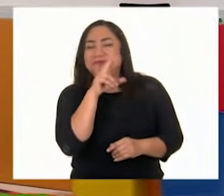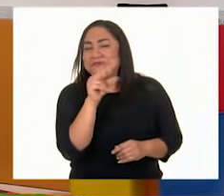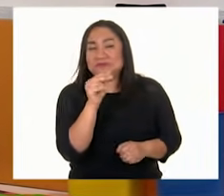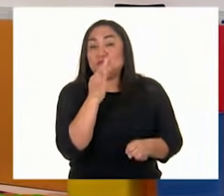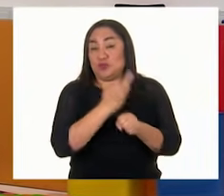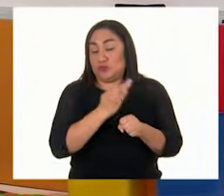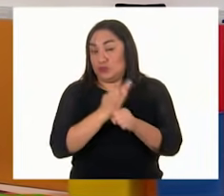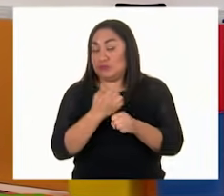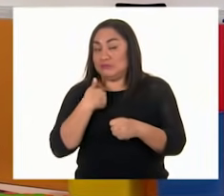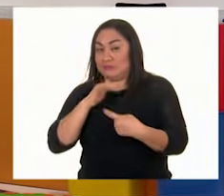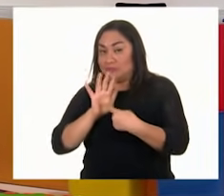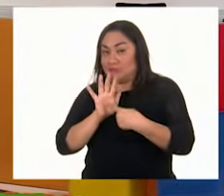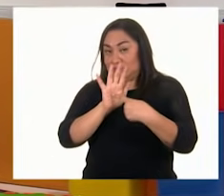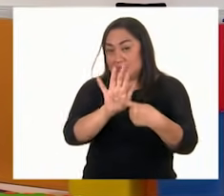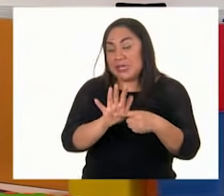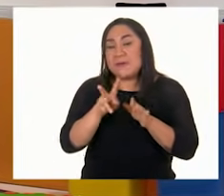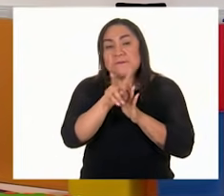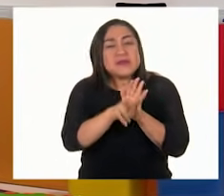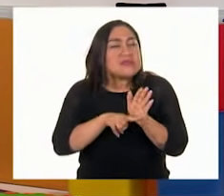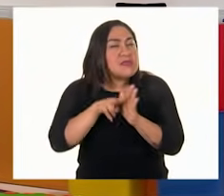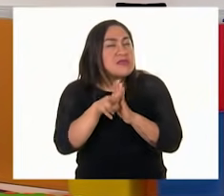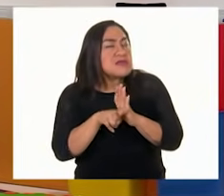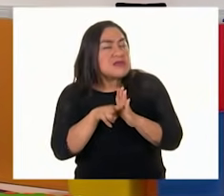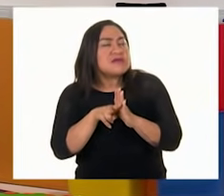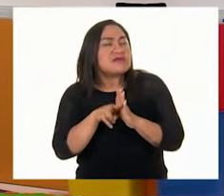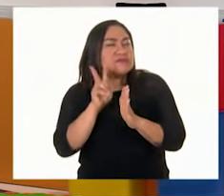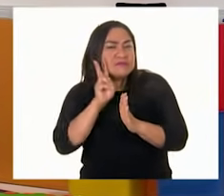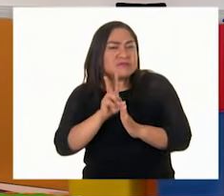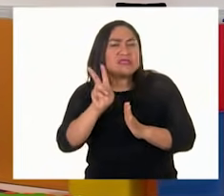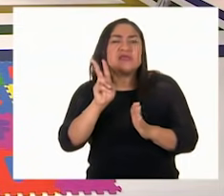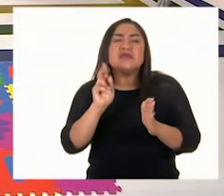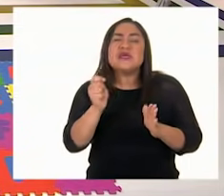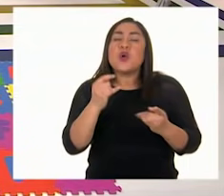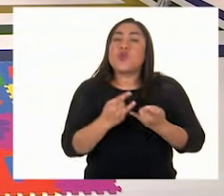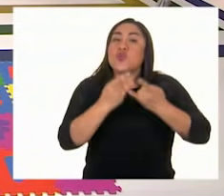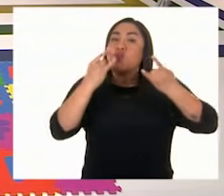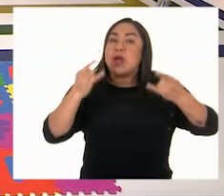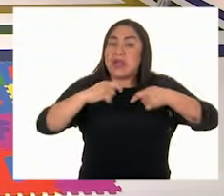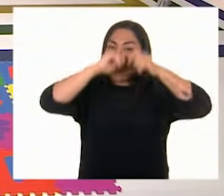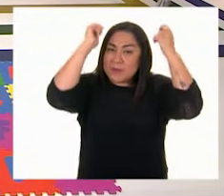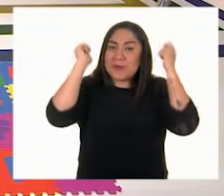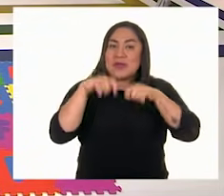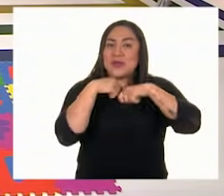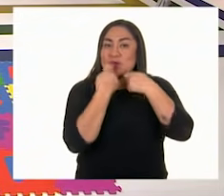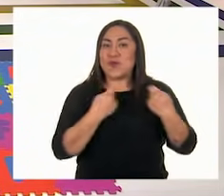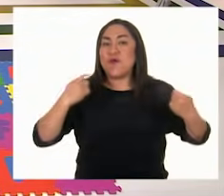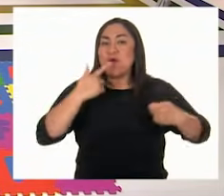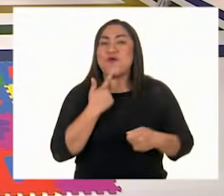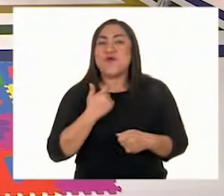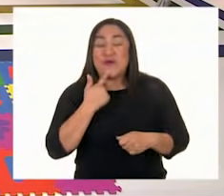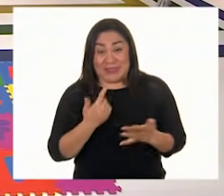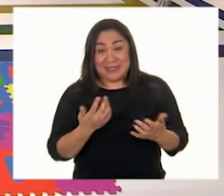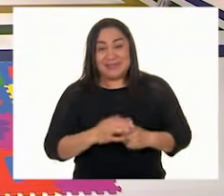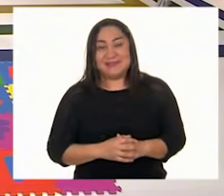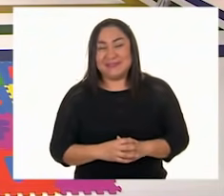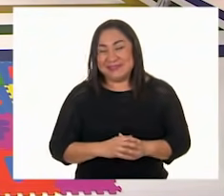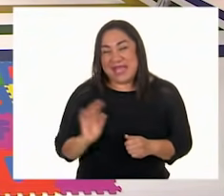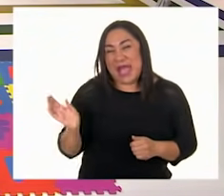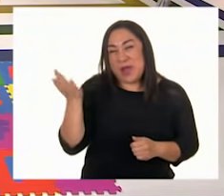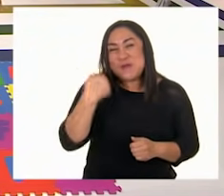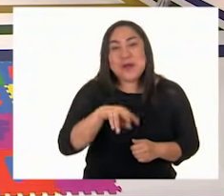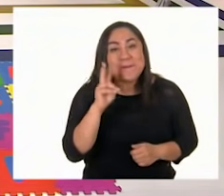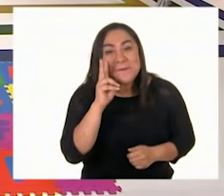donde se muestra el cuento de Caperucita Roja. ¡Sí! Vamos a verlo. A ver, venga. Vamos a